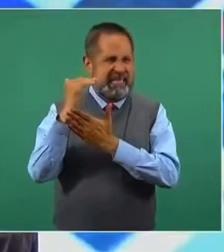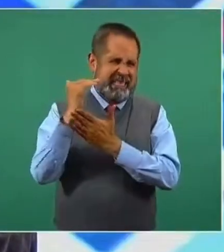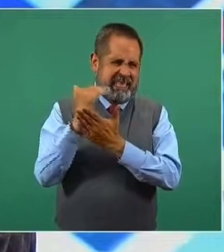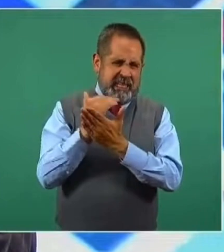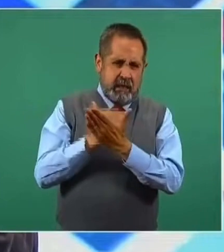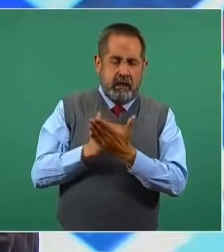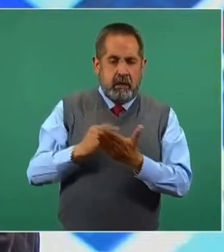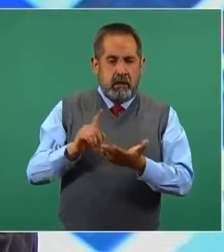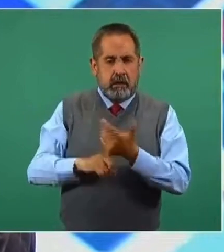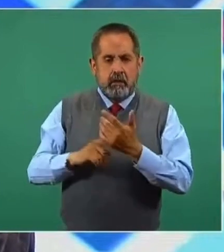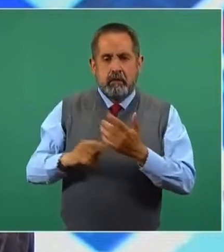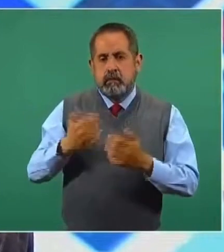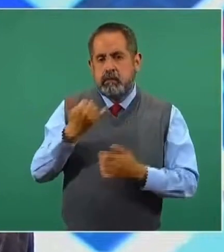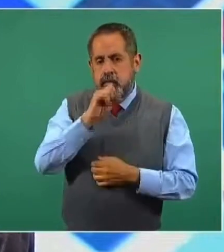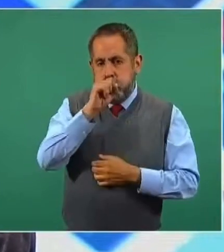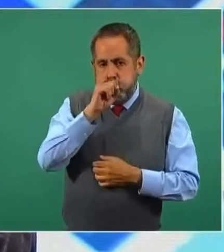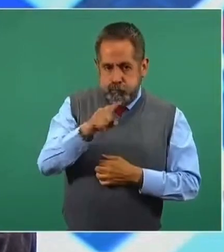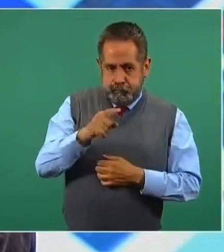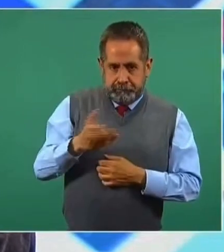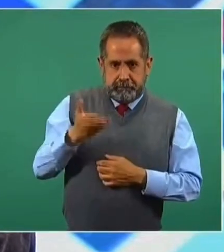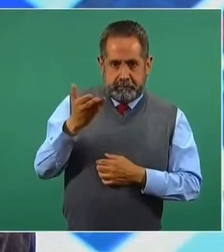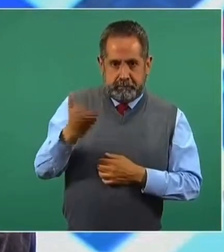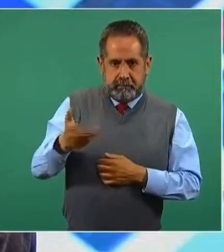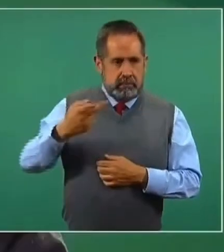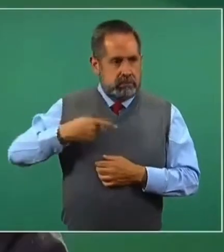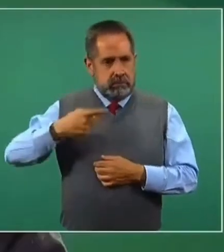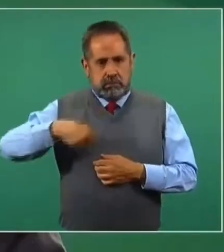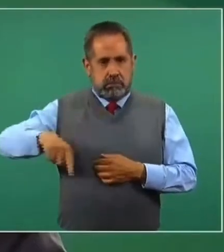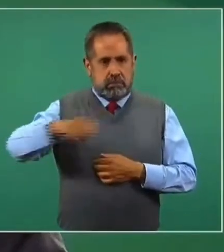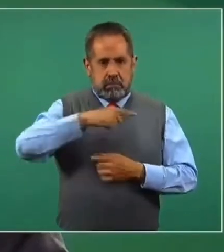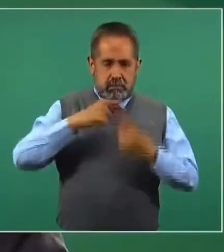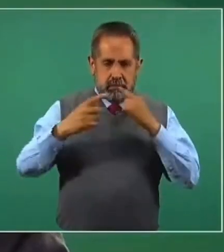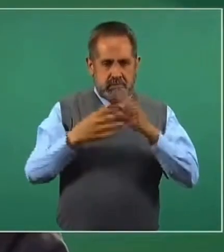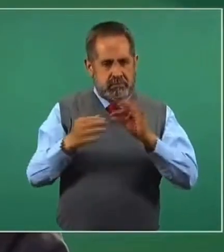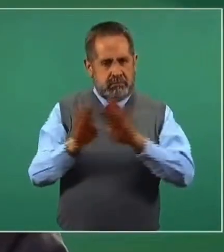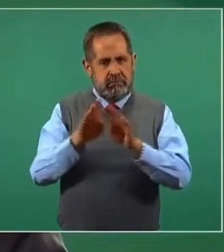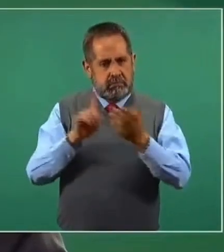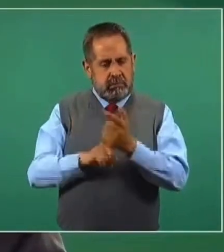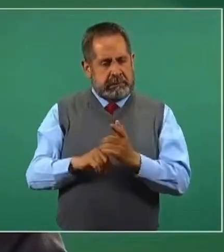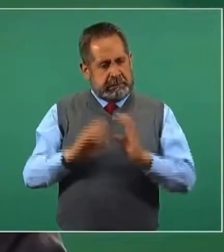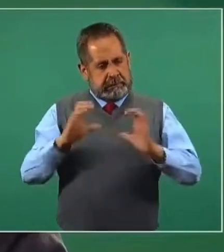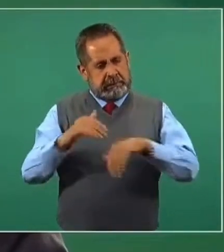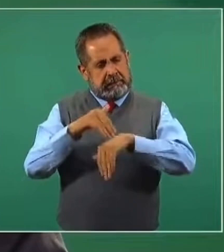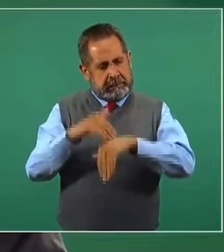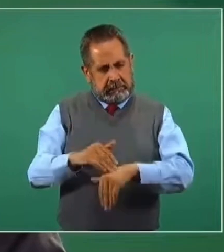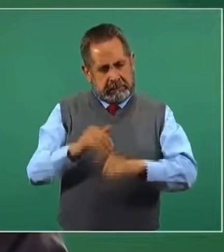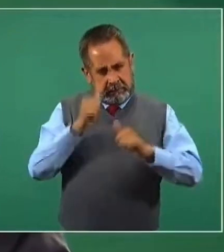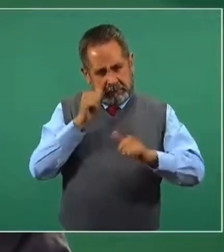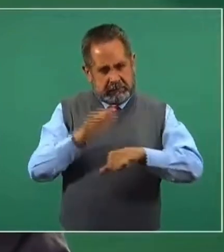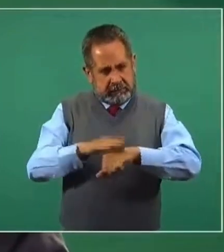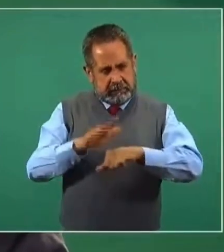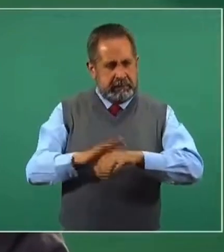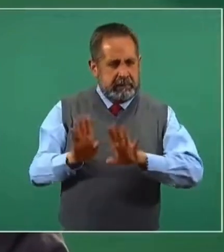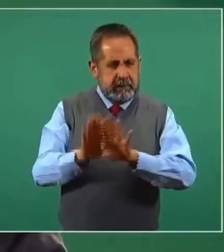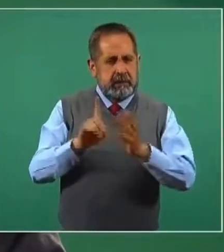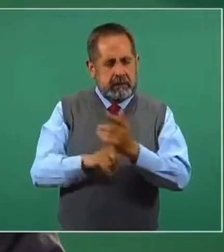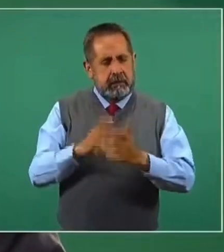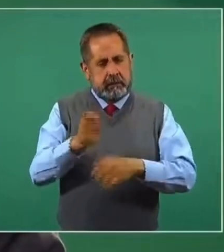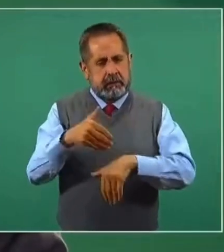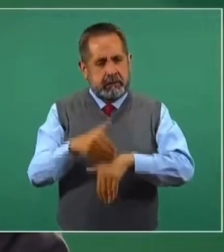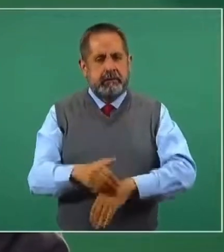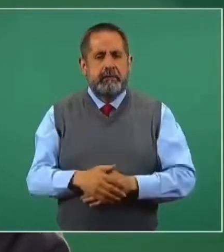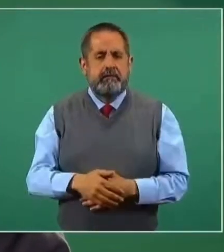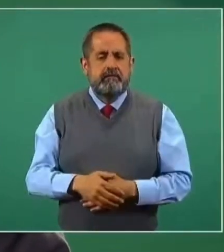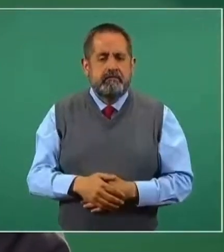contagios. Y le pedimos a toda la población mantenerse disciplinada, atenta, solidaria de eso.